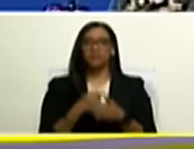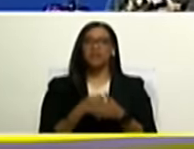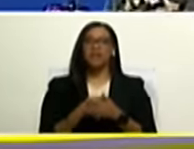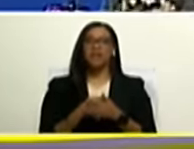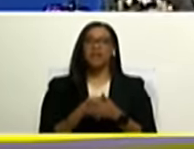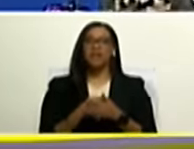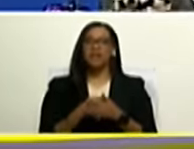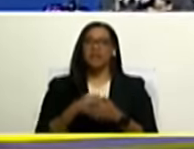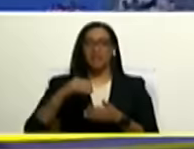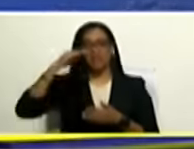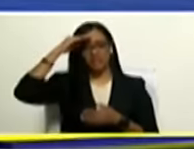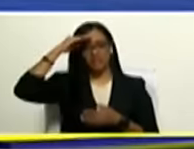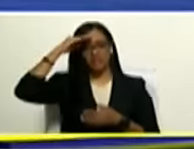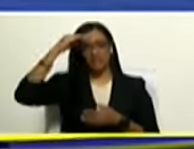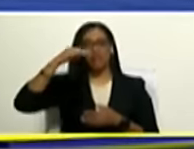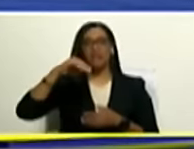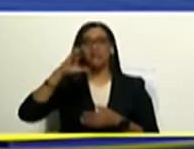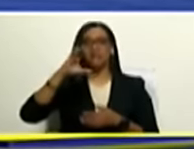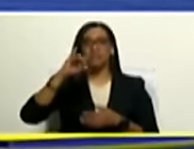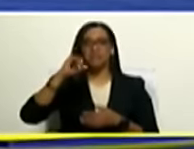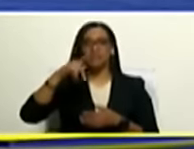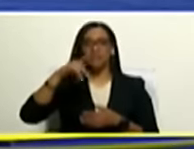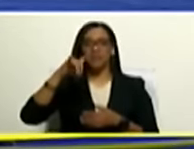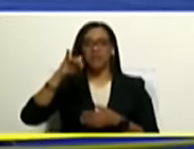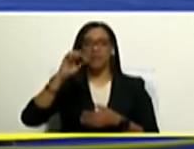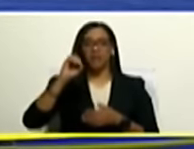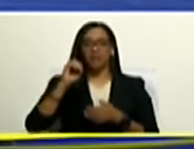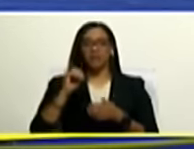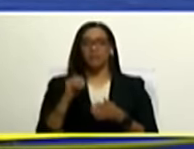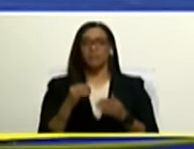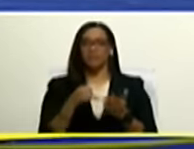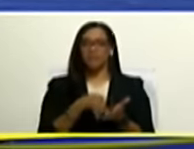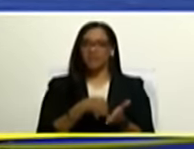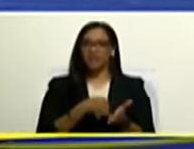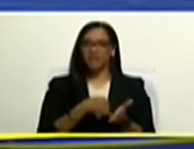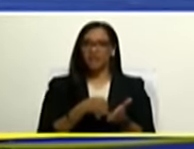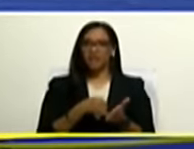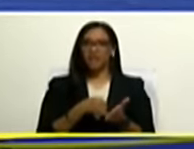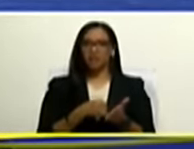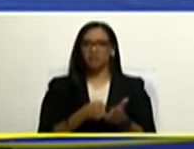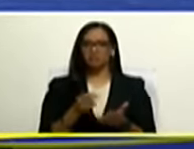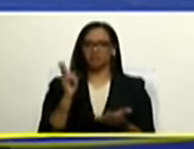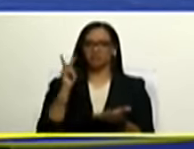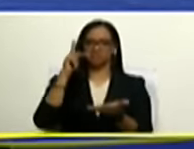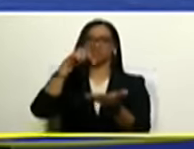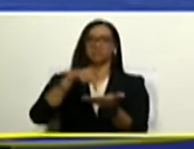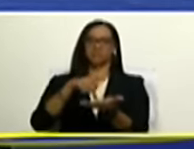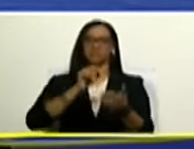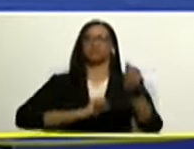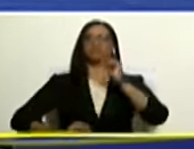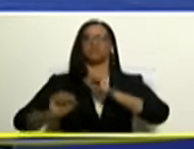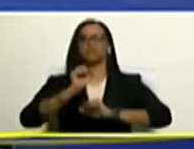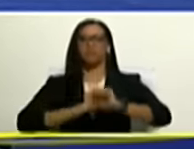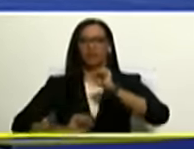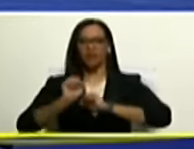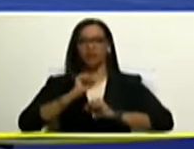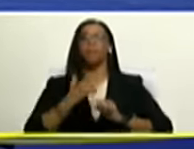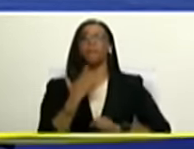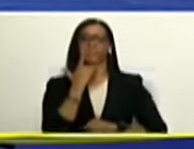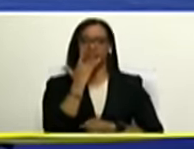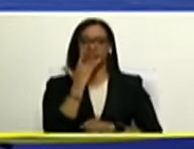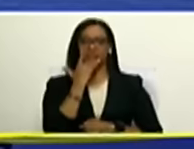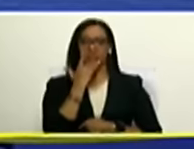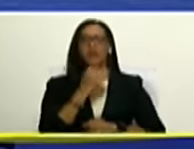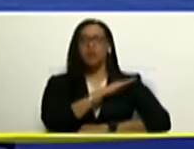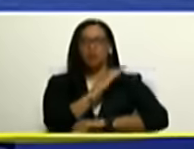general Cipriano Castro, en medio de esa debilidad, plantó cara y defendió con valentía y